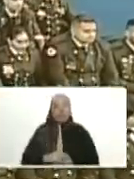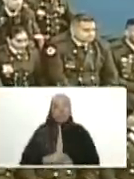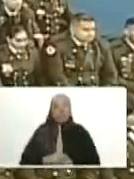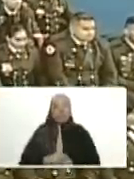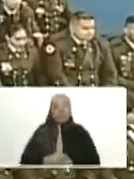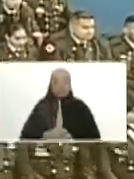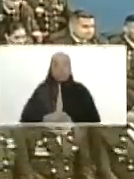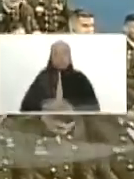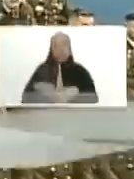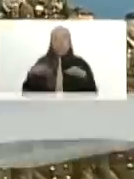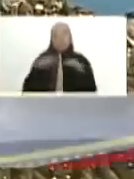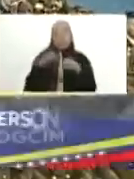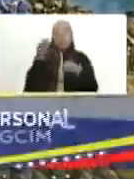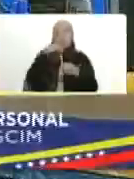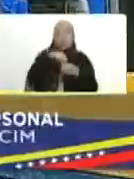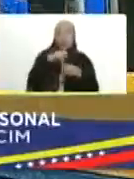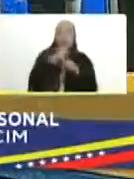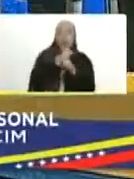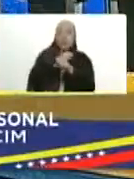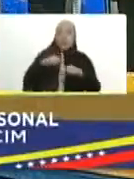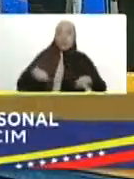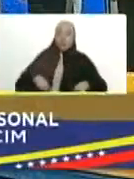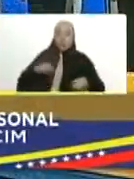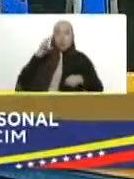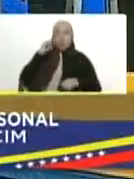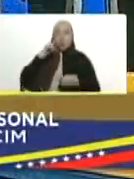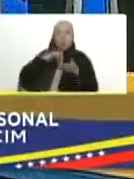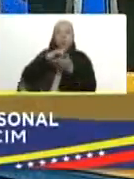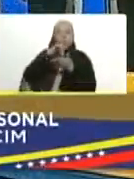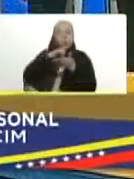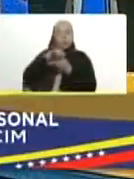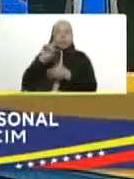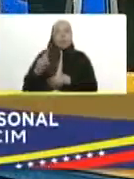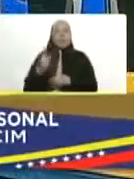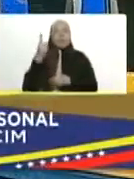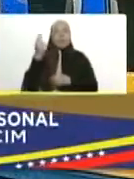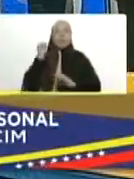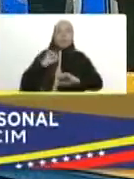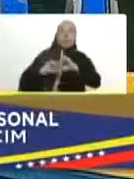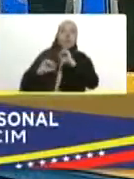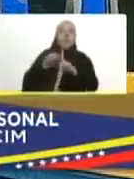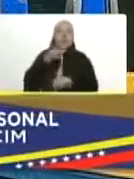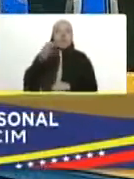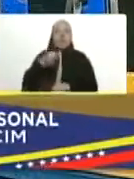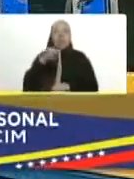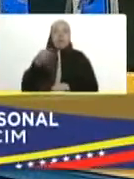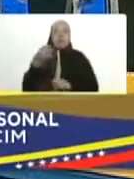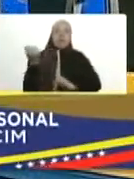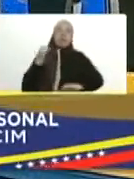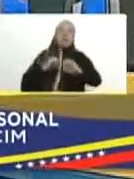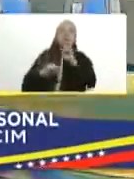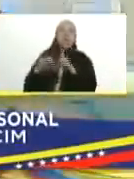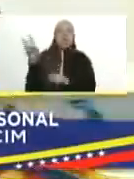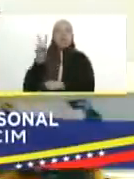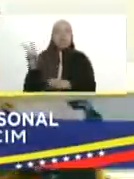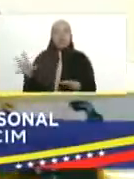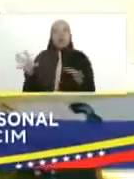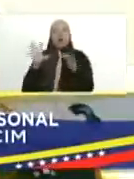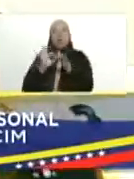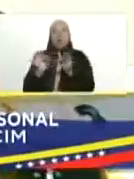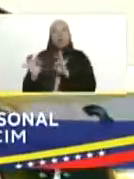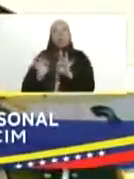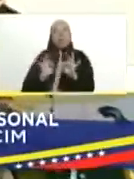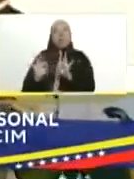nuestra gloriosa Fuerza Armada Nacional Bolivariana, quienes están en la primera línea de combate, siempre cohesionados, unidos y preparados